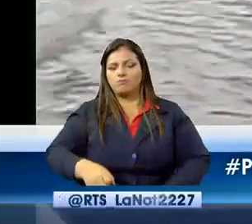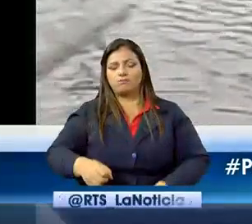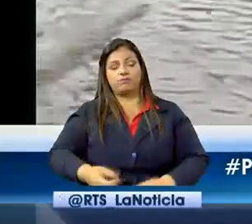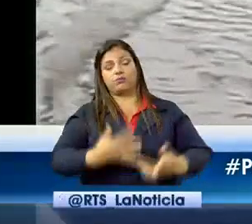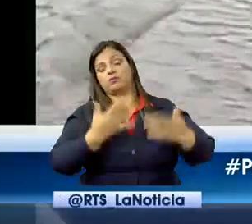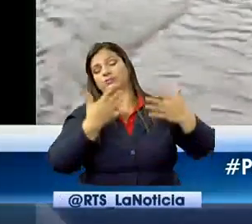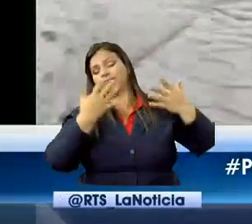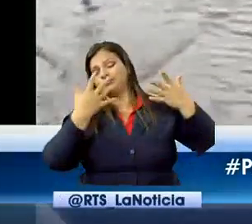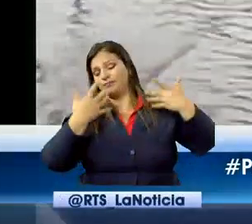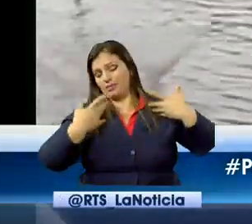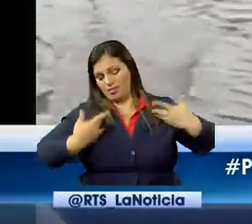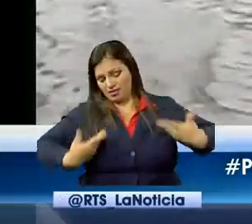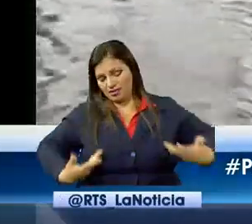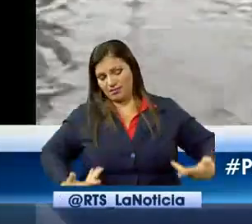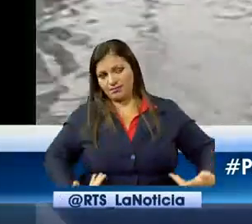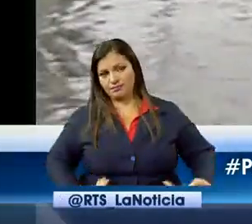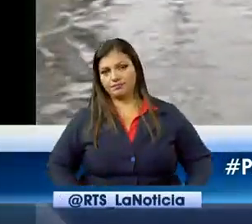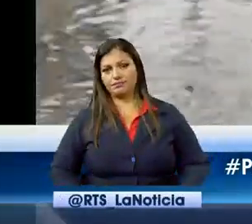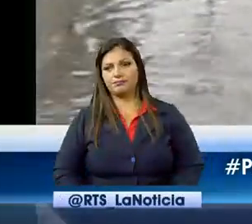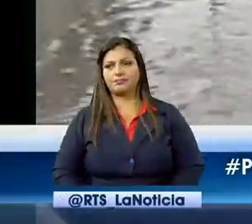agua lodosa, pero bueno, hay de todo.